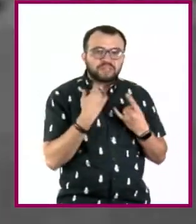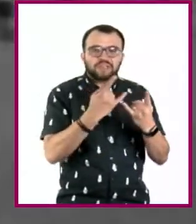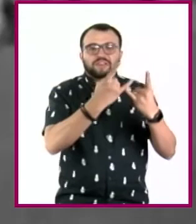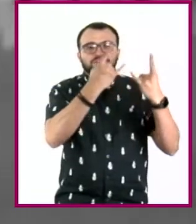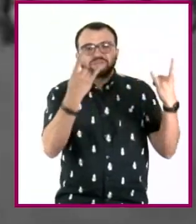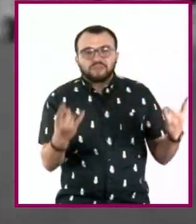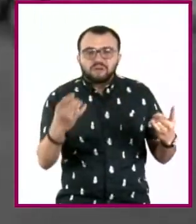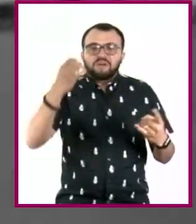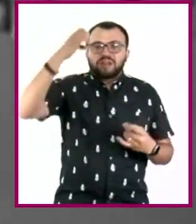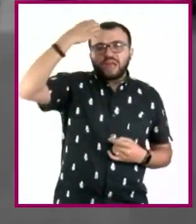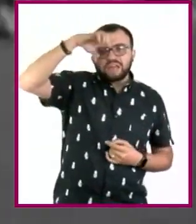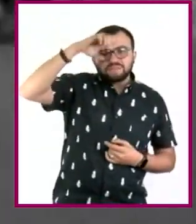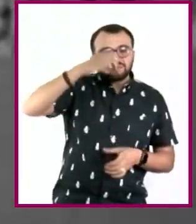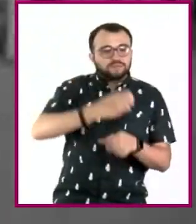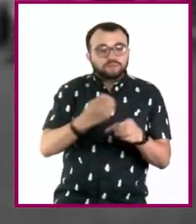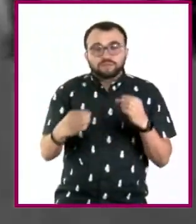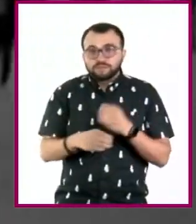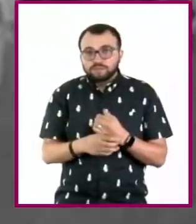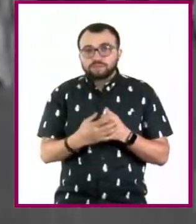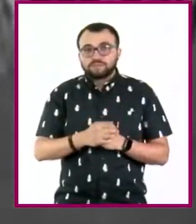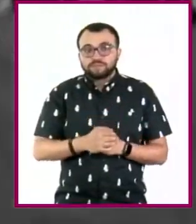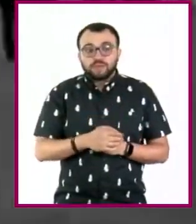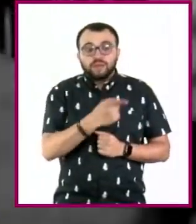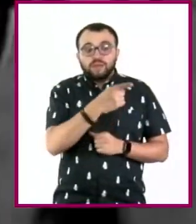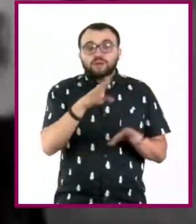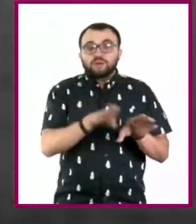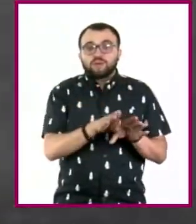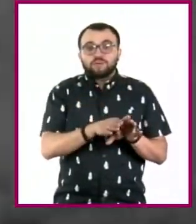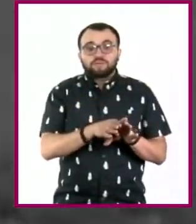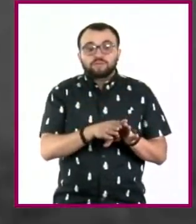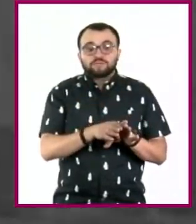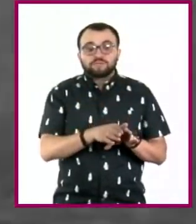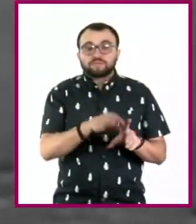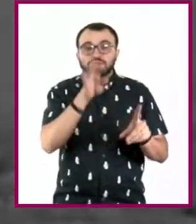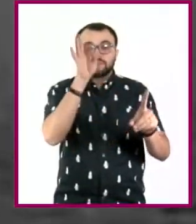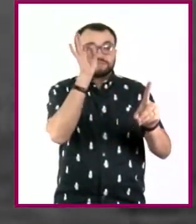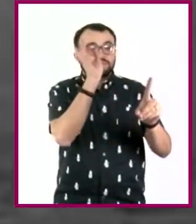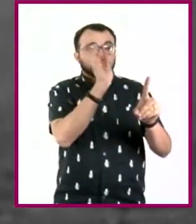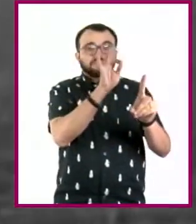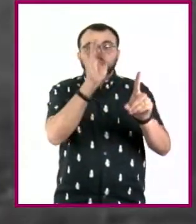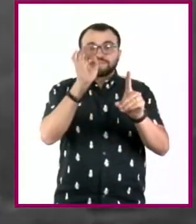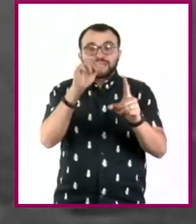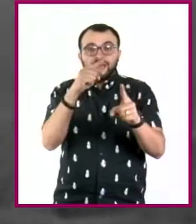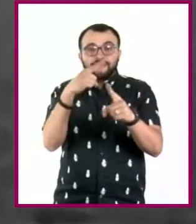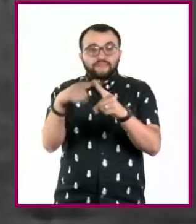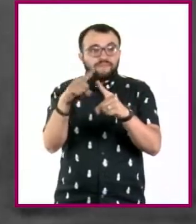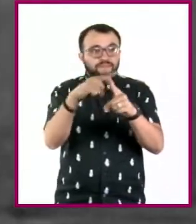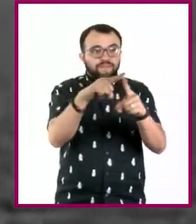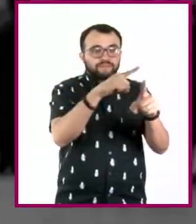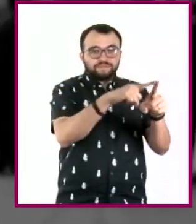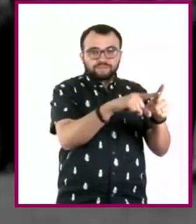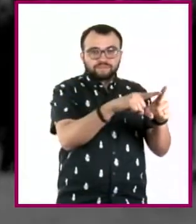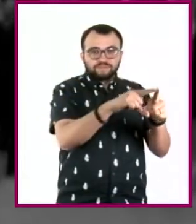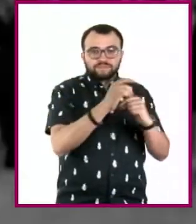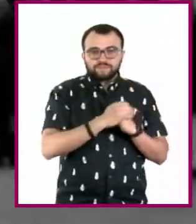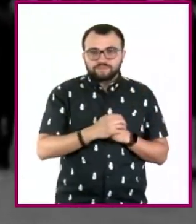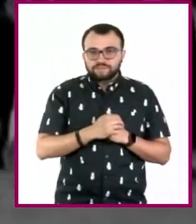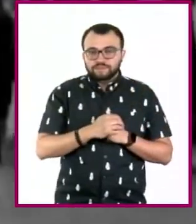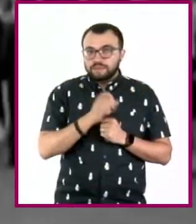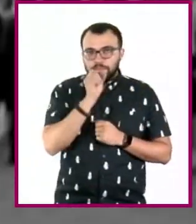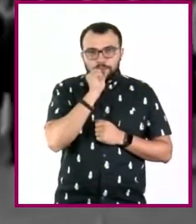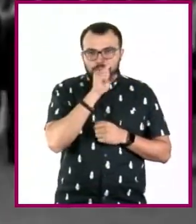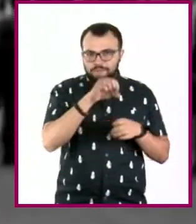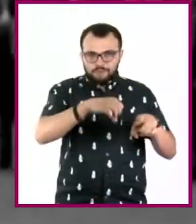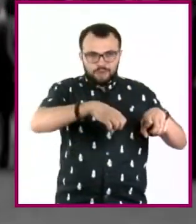experiencias que distinguen a uno de otro a pesar de tener la misma